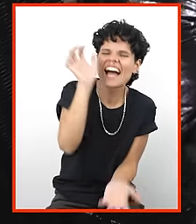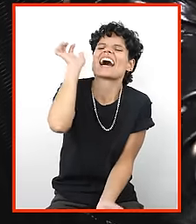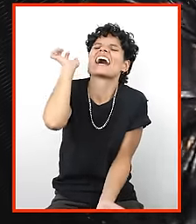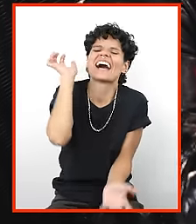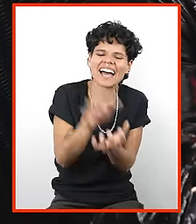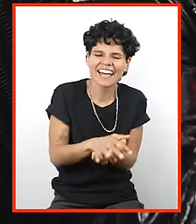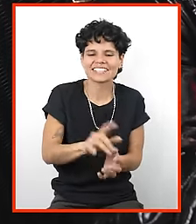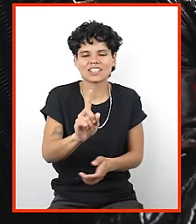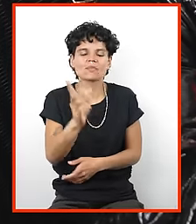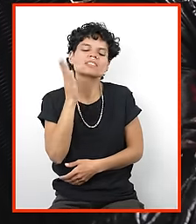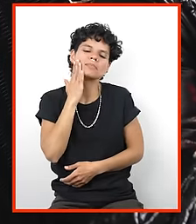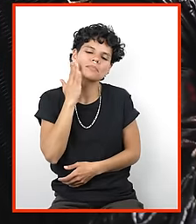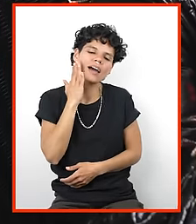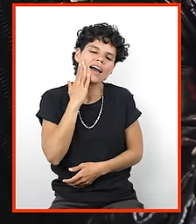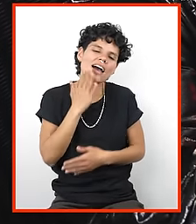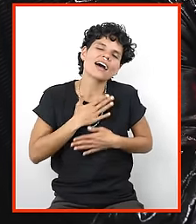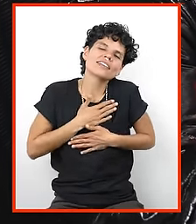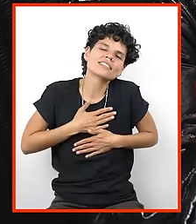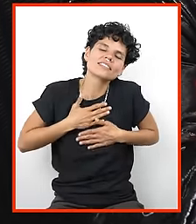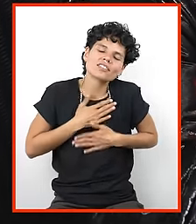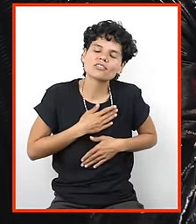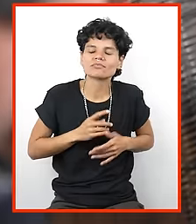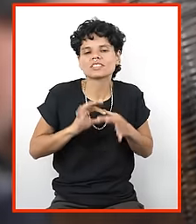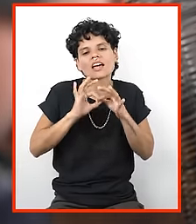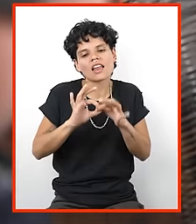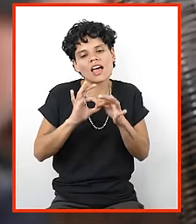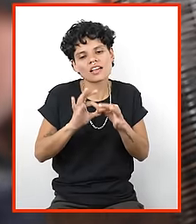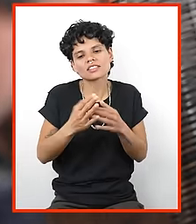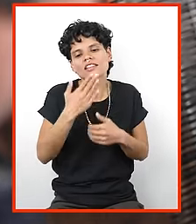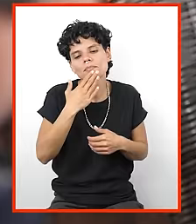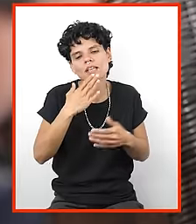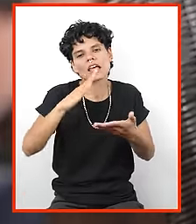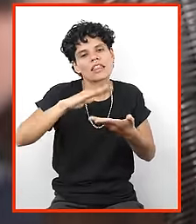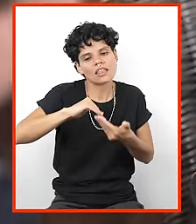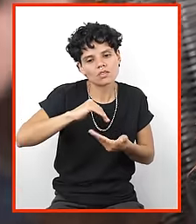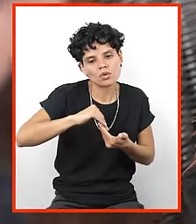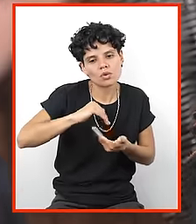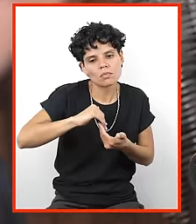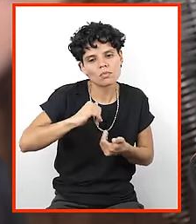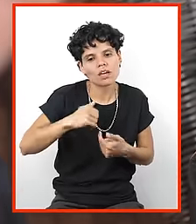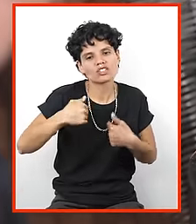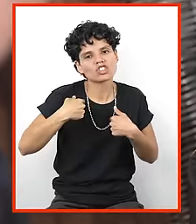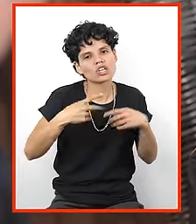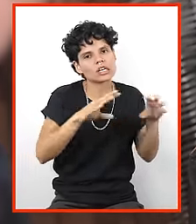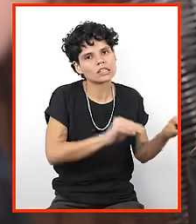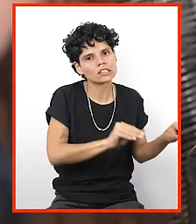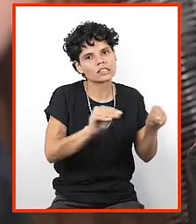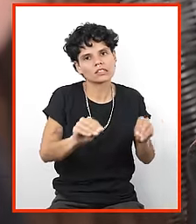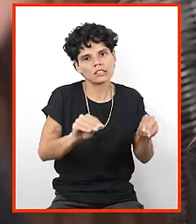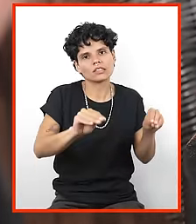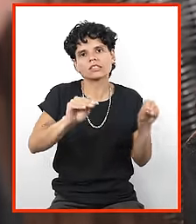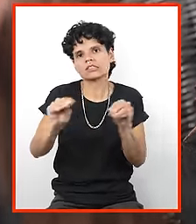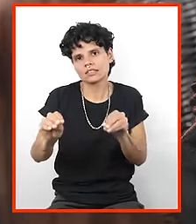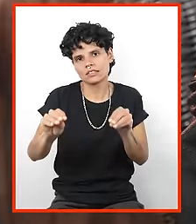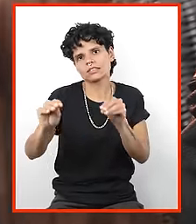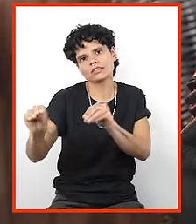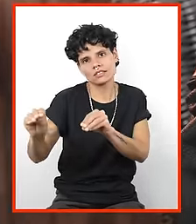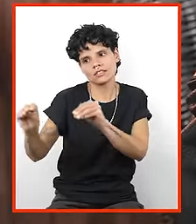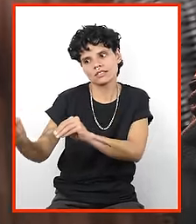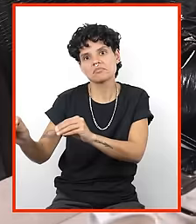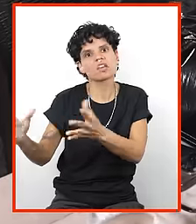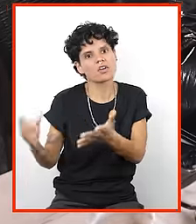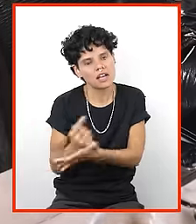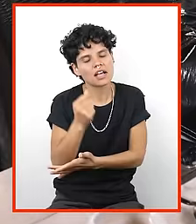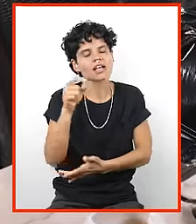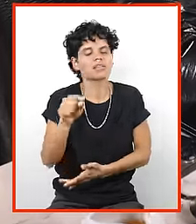Estuvo bien simpático. Agradecida por la invitación. Disculpen nuevamente por haber postergado esta entrevista, pero siempre